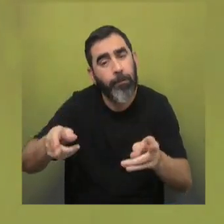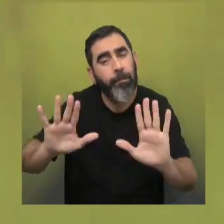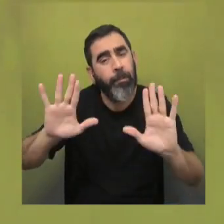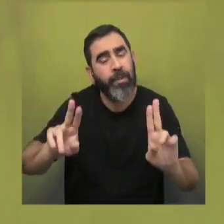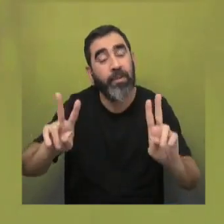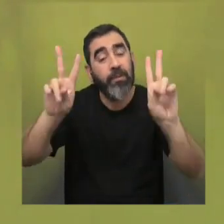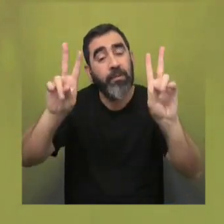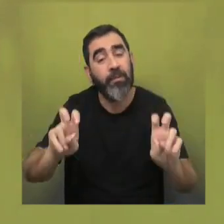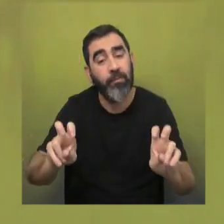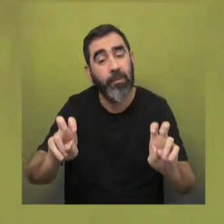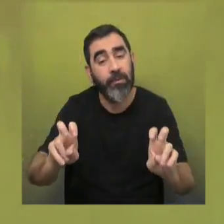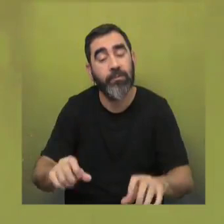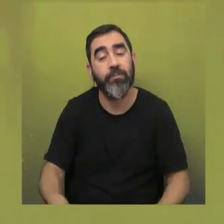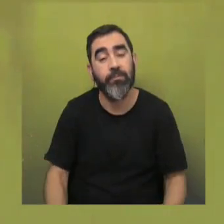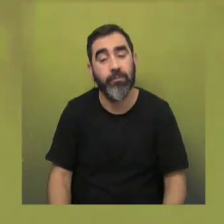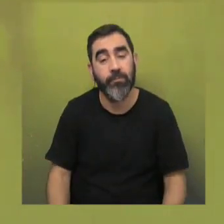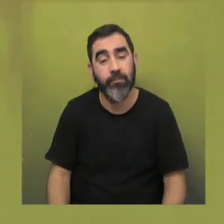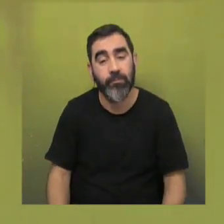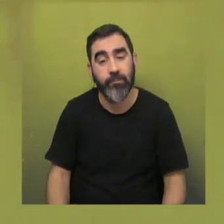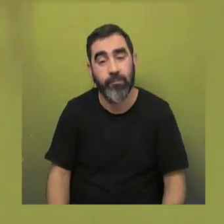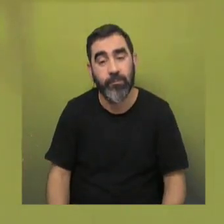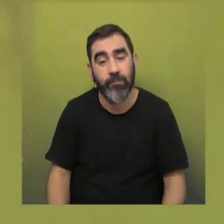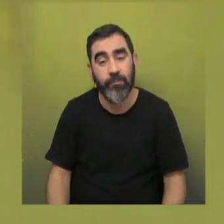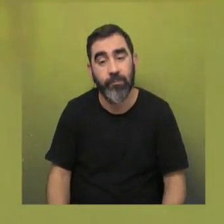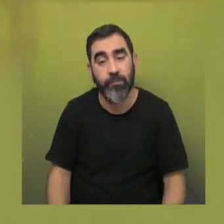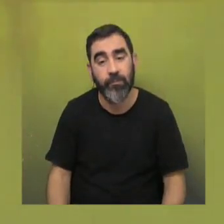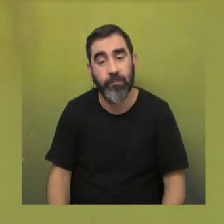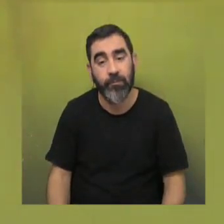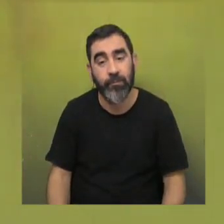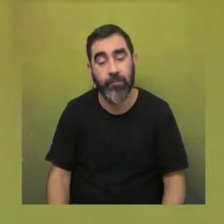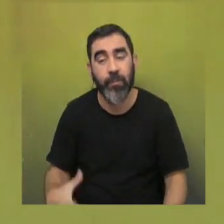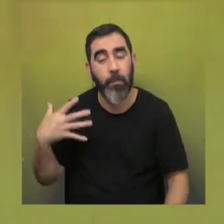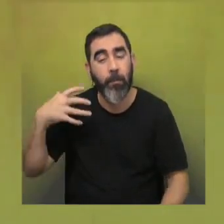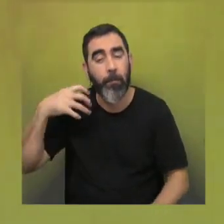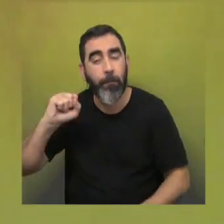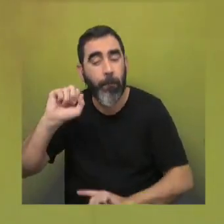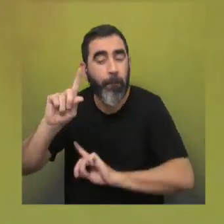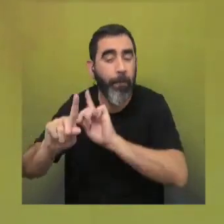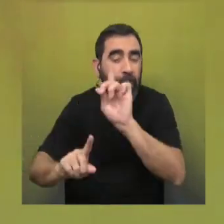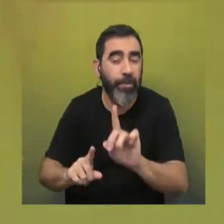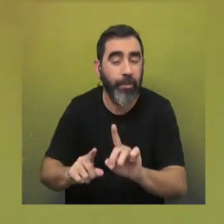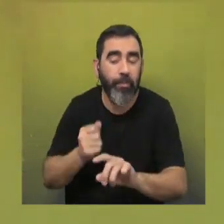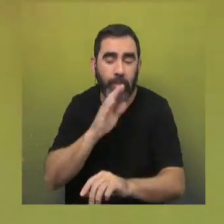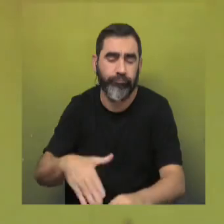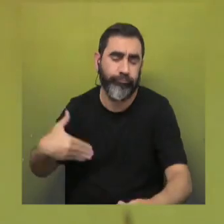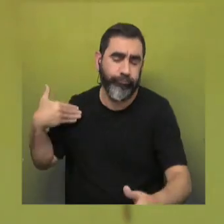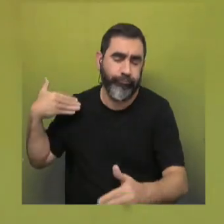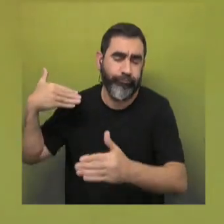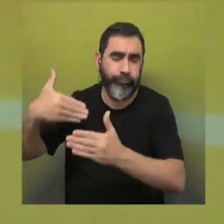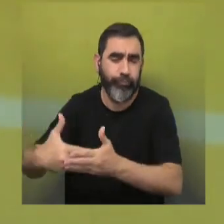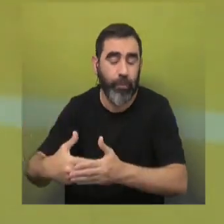con un tema que tiene un poco de empezar a hablar de algo que parecería ser un mito, porque históricamente